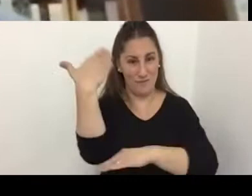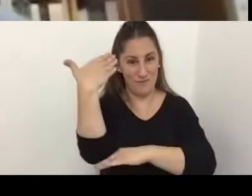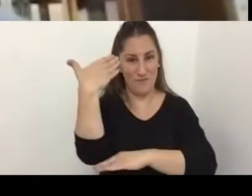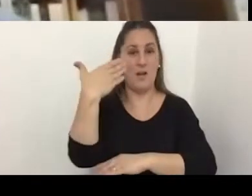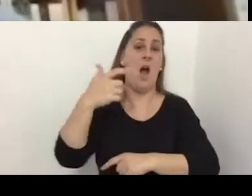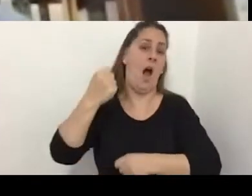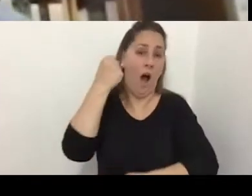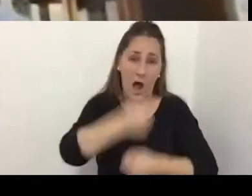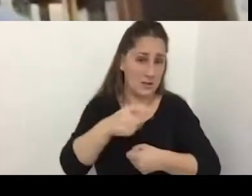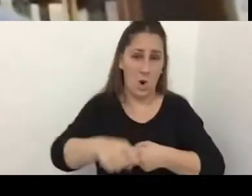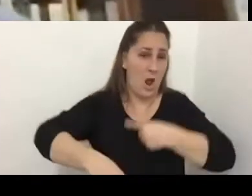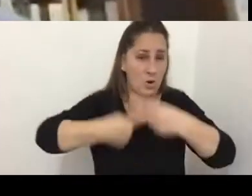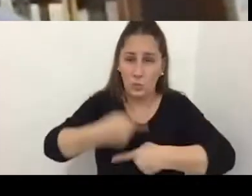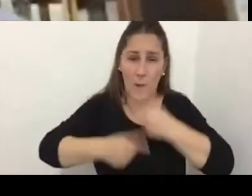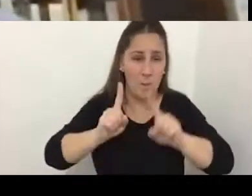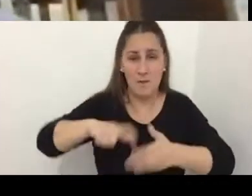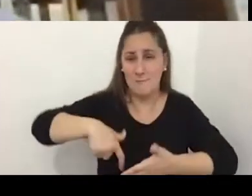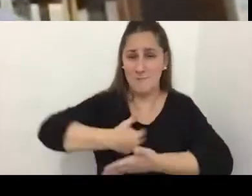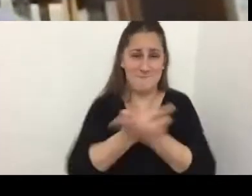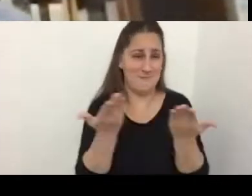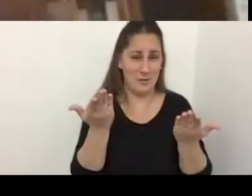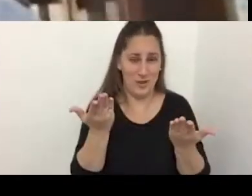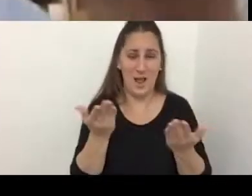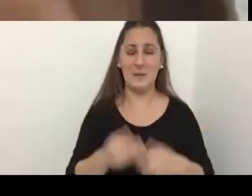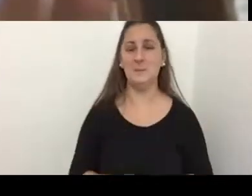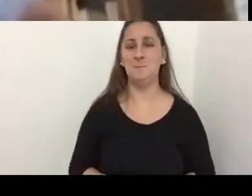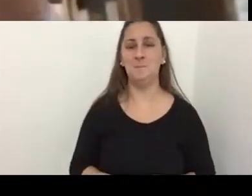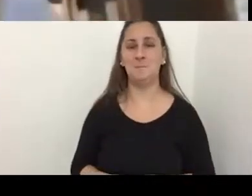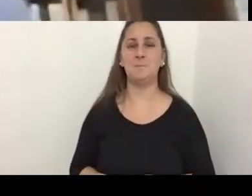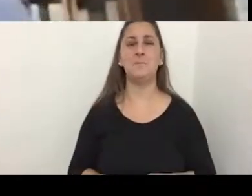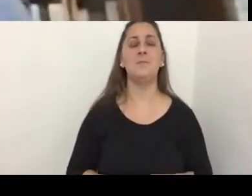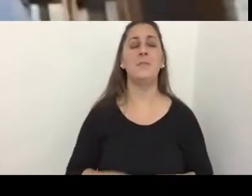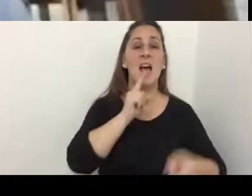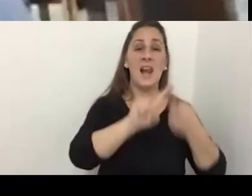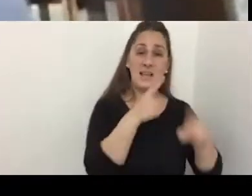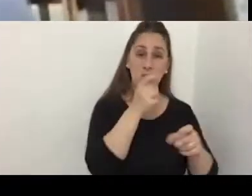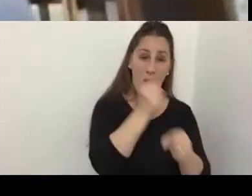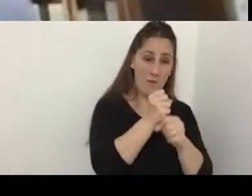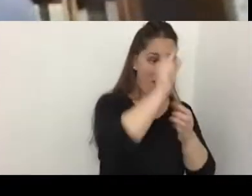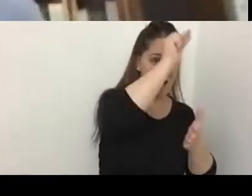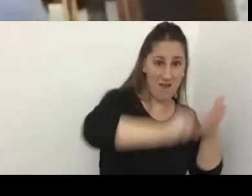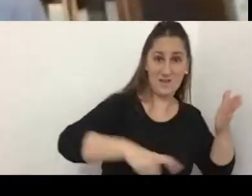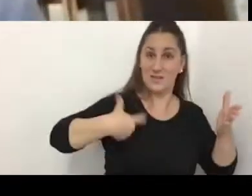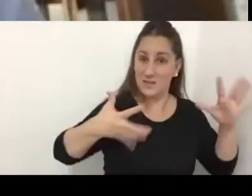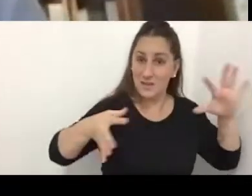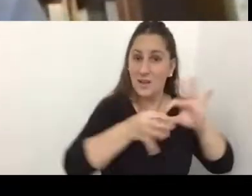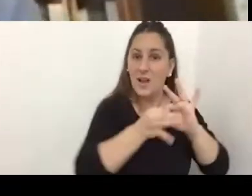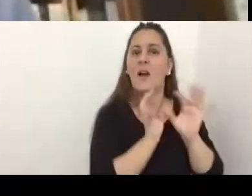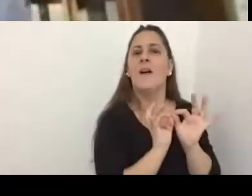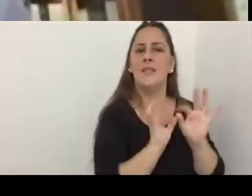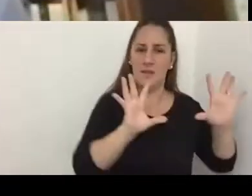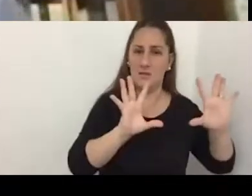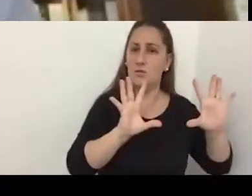lo largo de este ciclo. Democratizar las relaciones laborales es democratizar a una